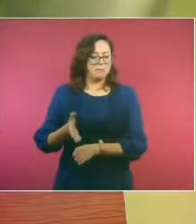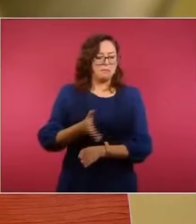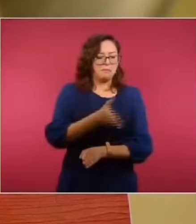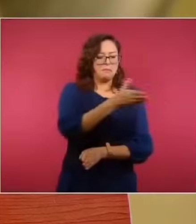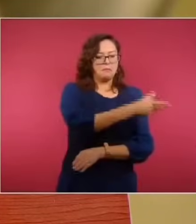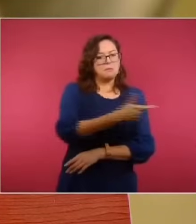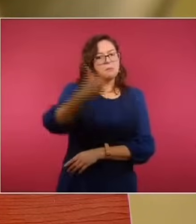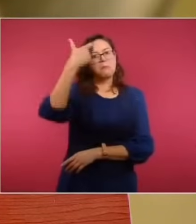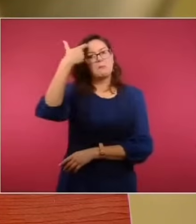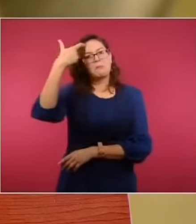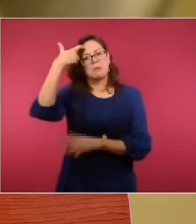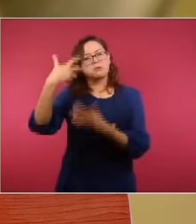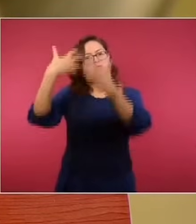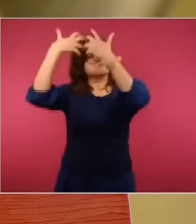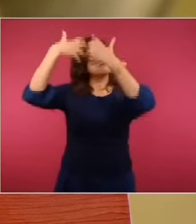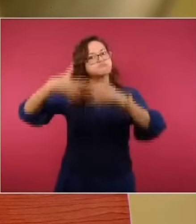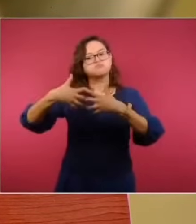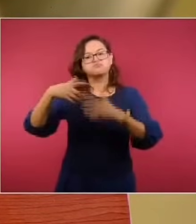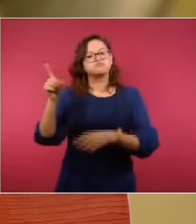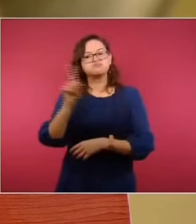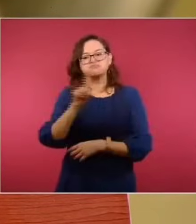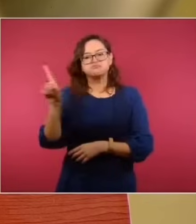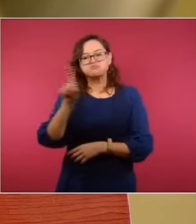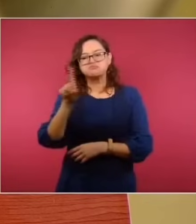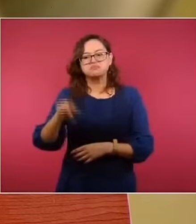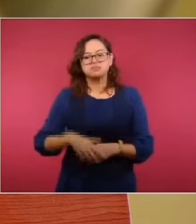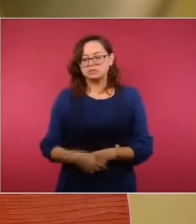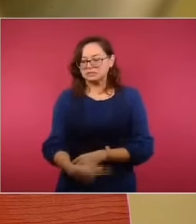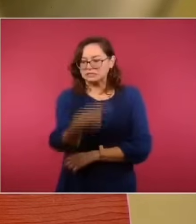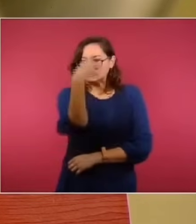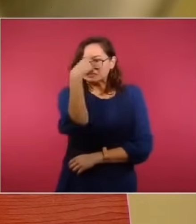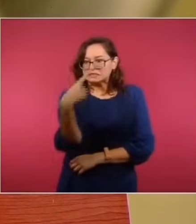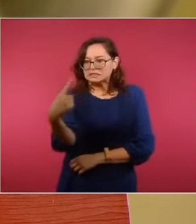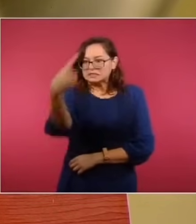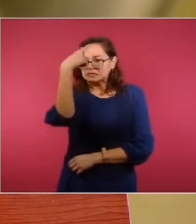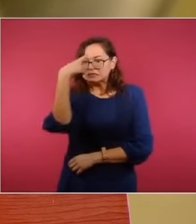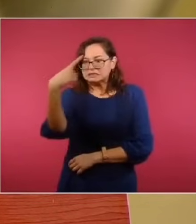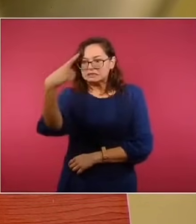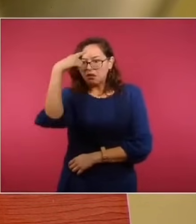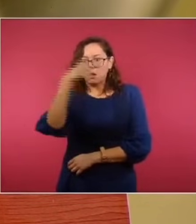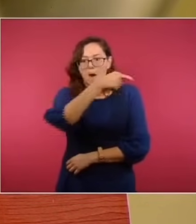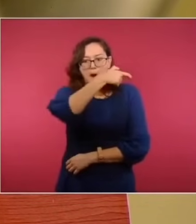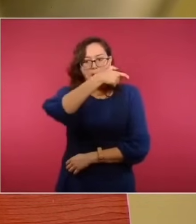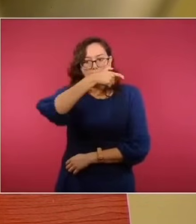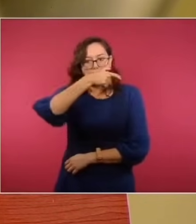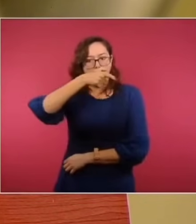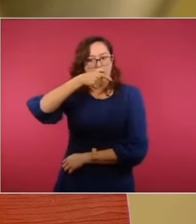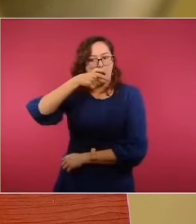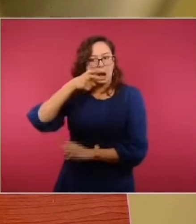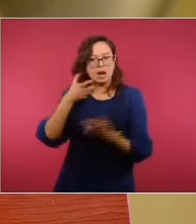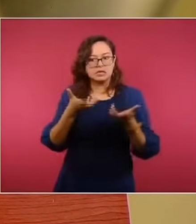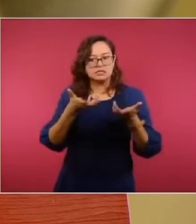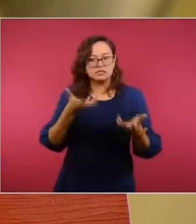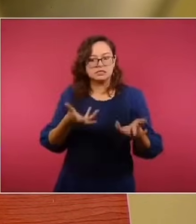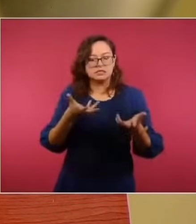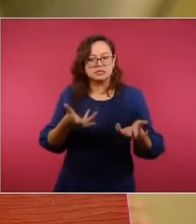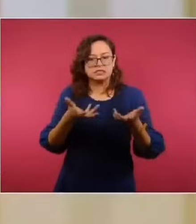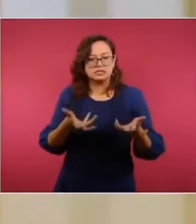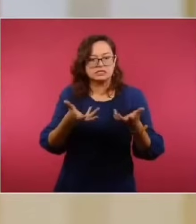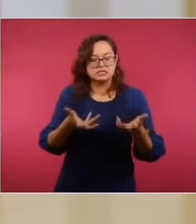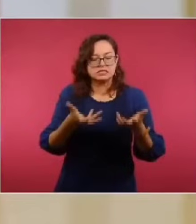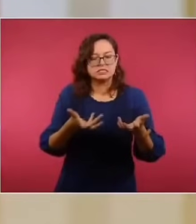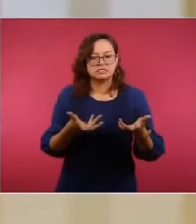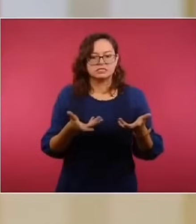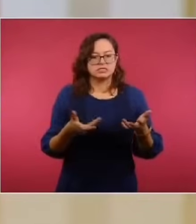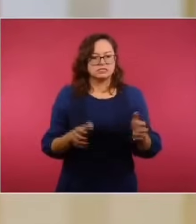Y sí, gente, López Obrador, presidente de México, lo había advertido, lo había adelantado al